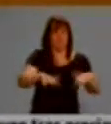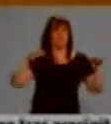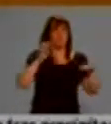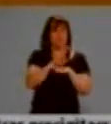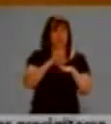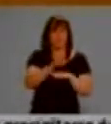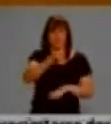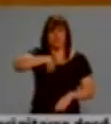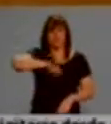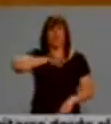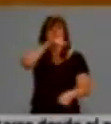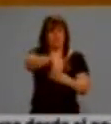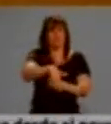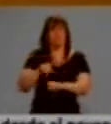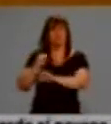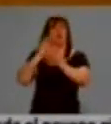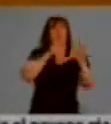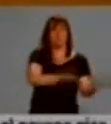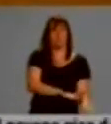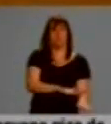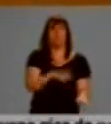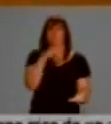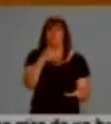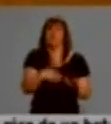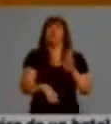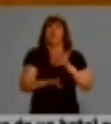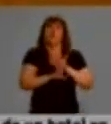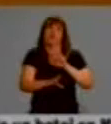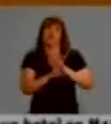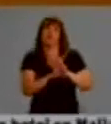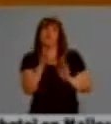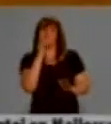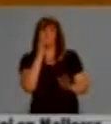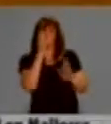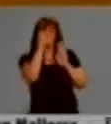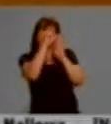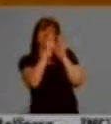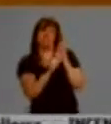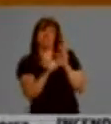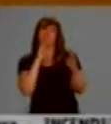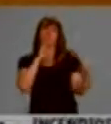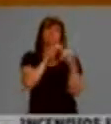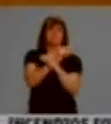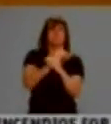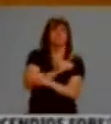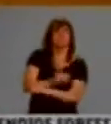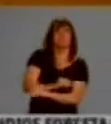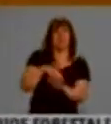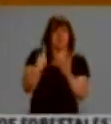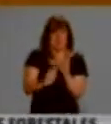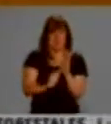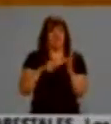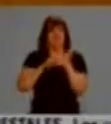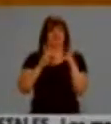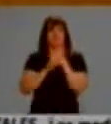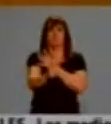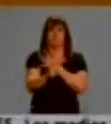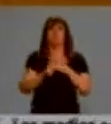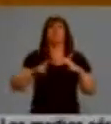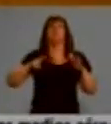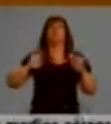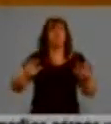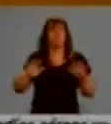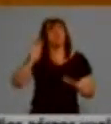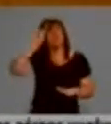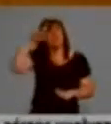votamos a favor, aunque mantenemos todavía diferencias en algún artículo de esa ley de transparencia. Pero, aun siendo una